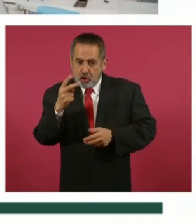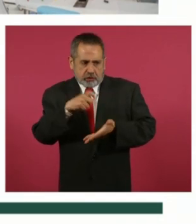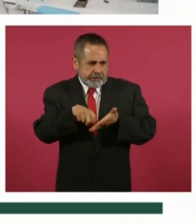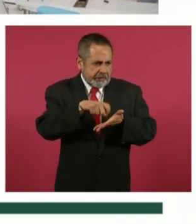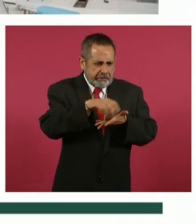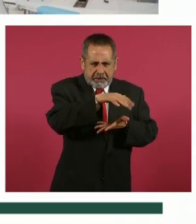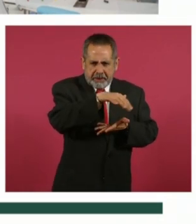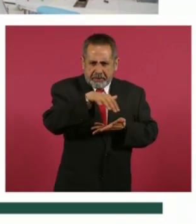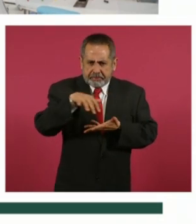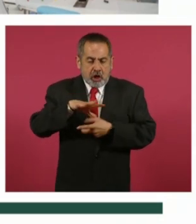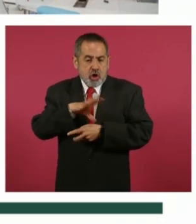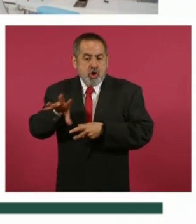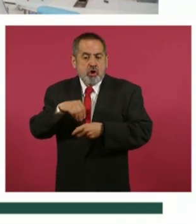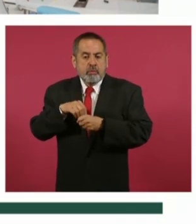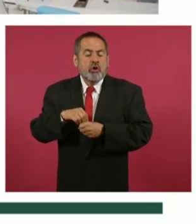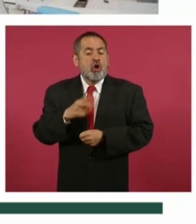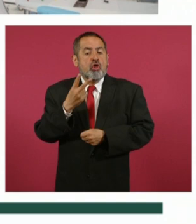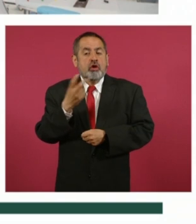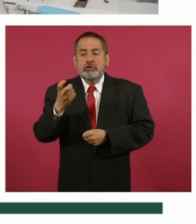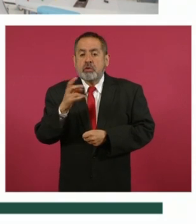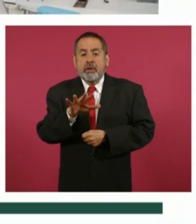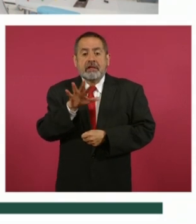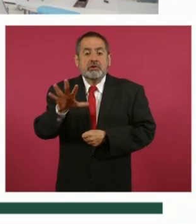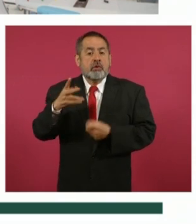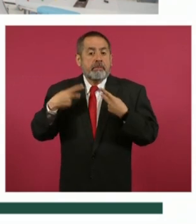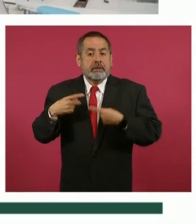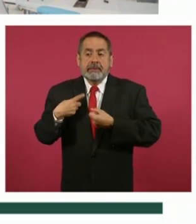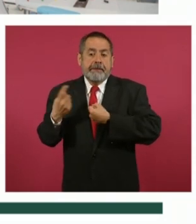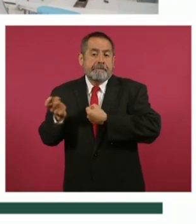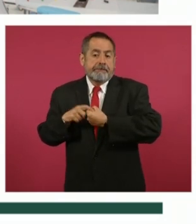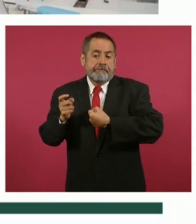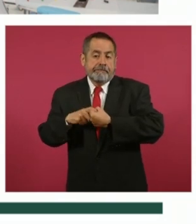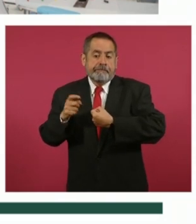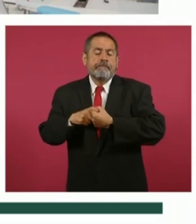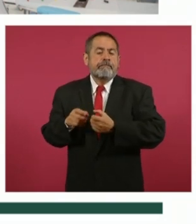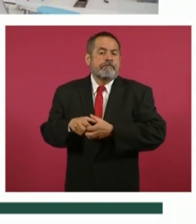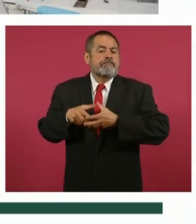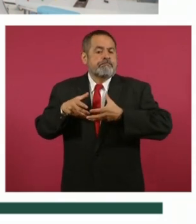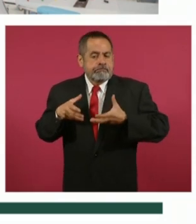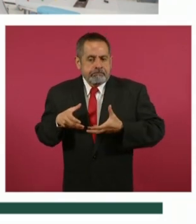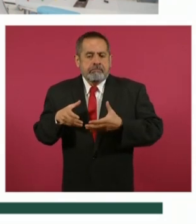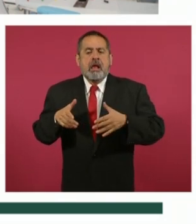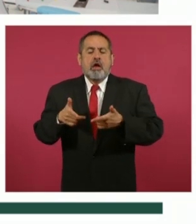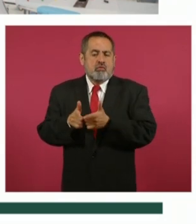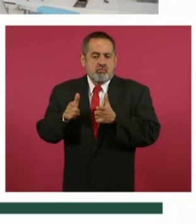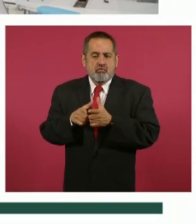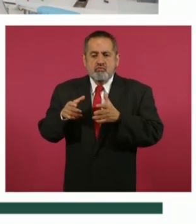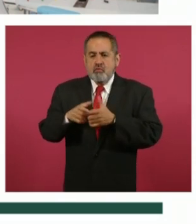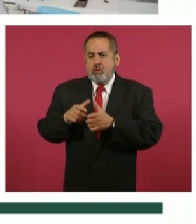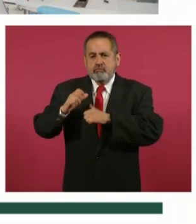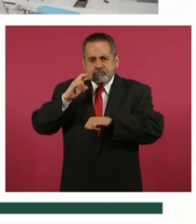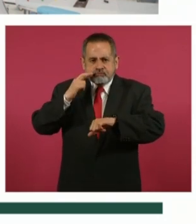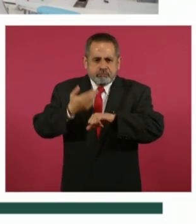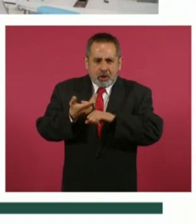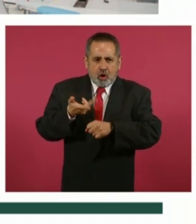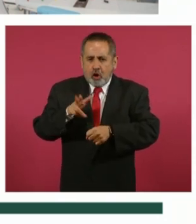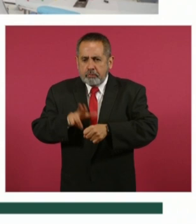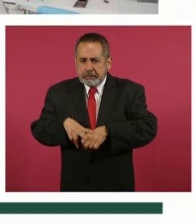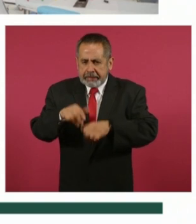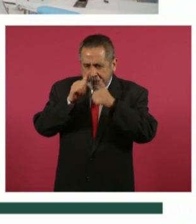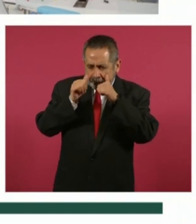y se integran 255 personas para implementación y para integrar los cuerpos de gobierno, además de